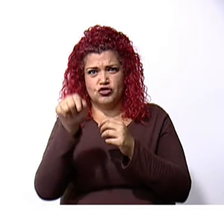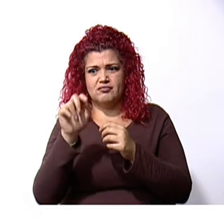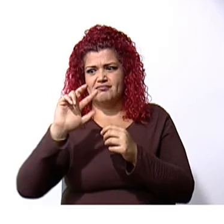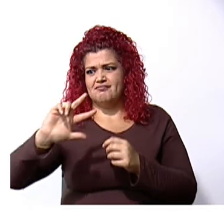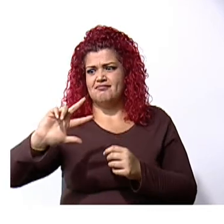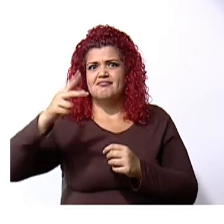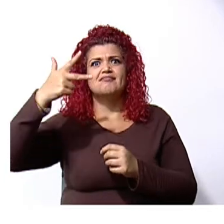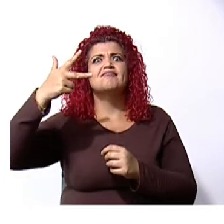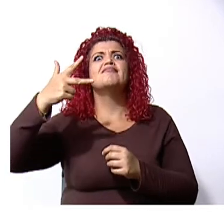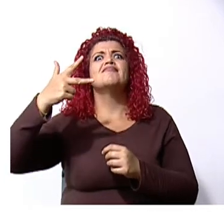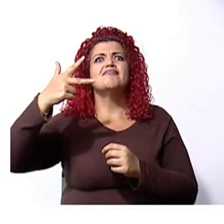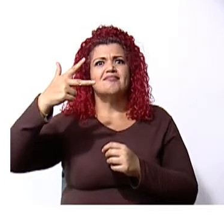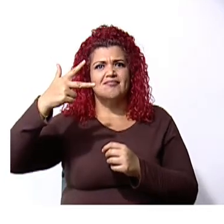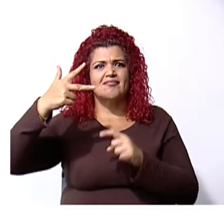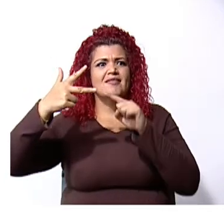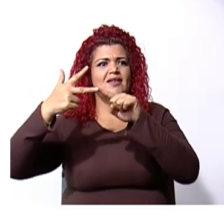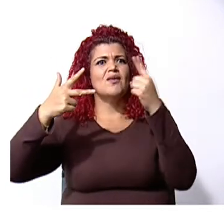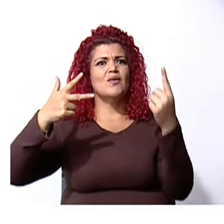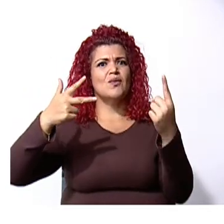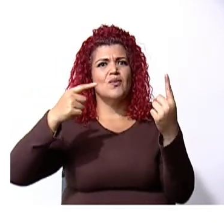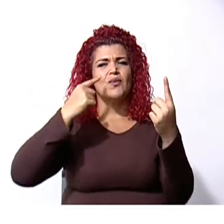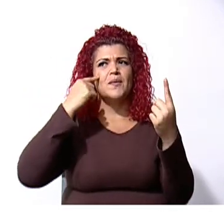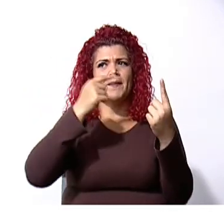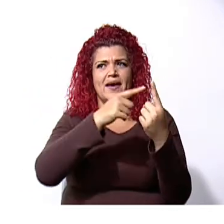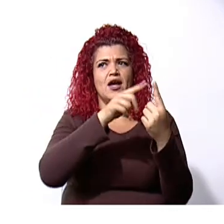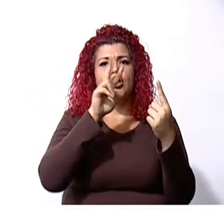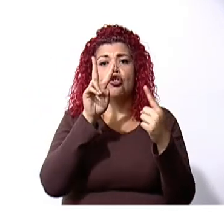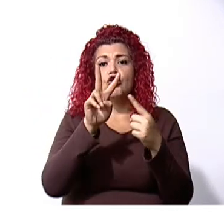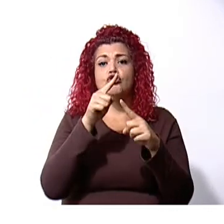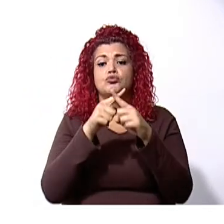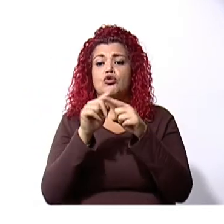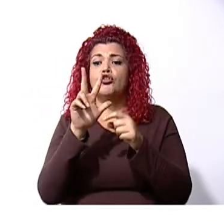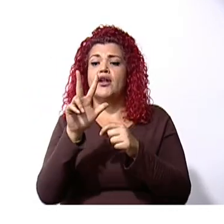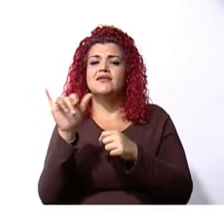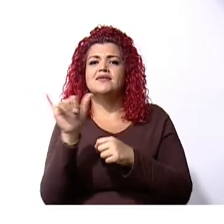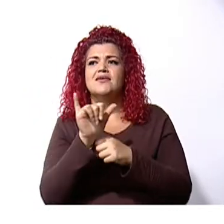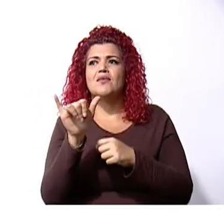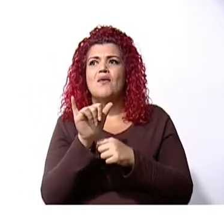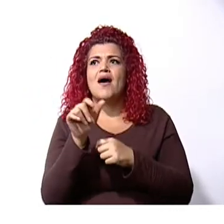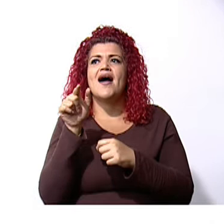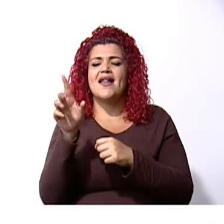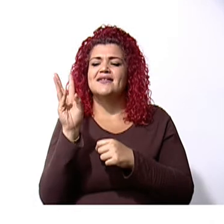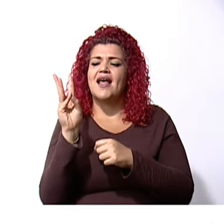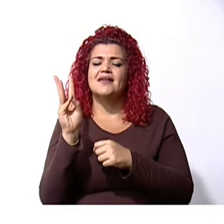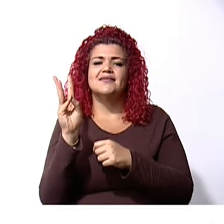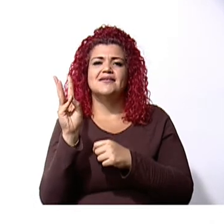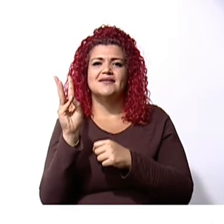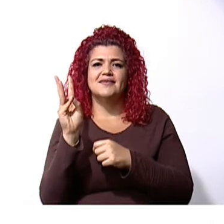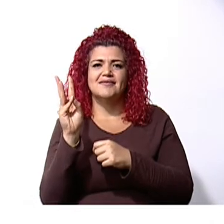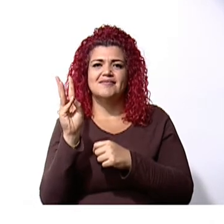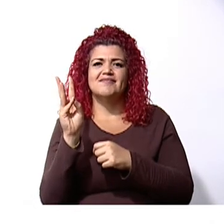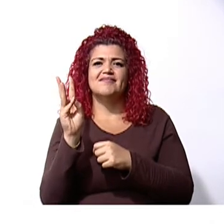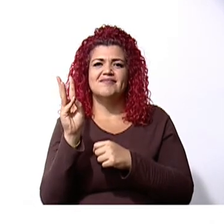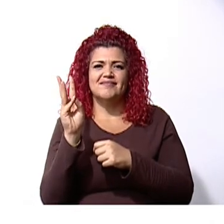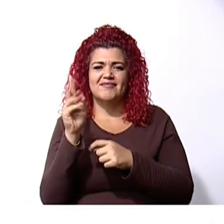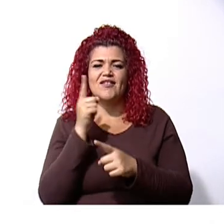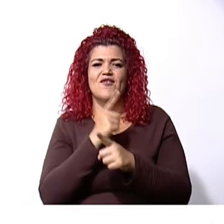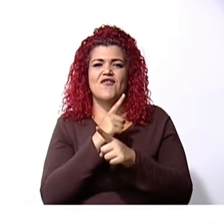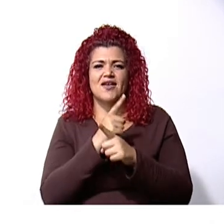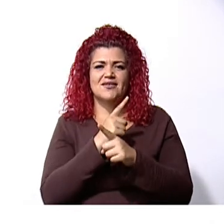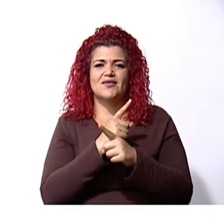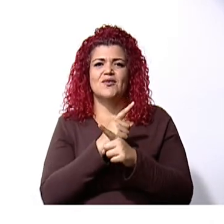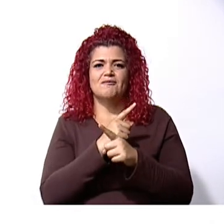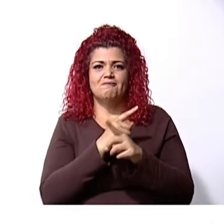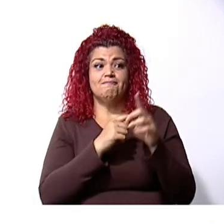triple del lado del cuadrado 1. Observen ahí, 2 por 3 es igual a 6.